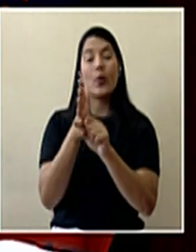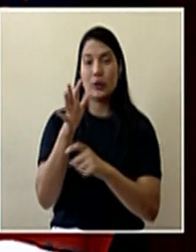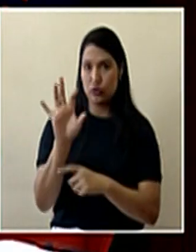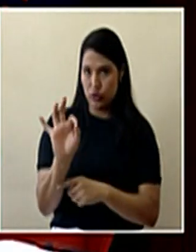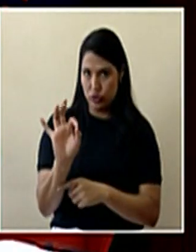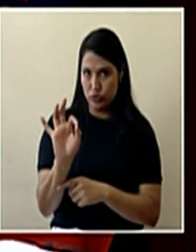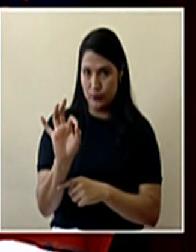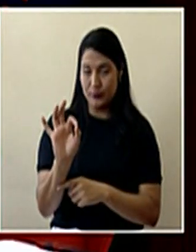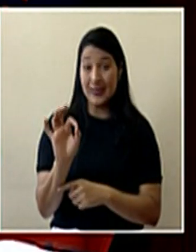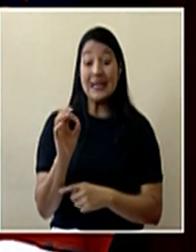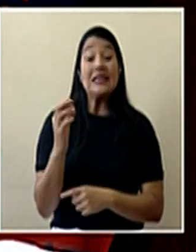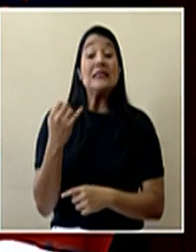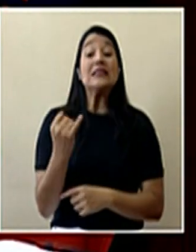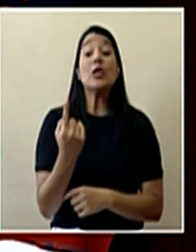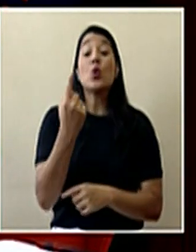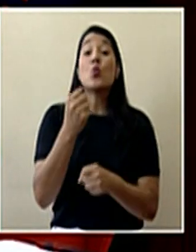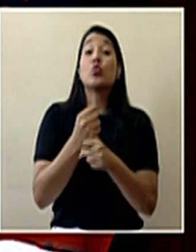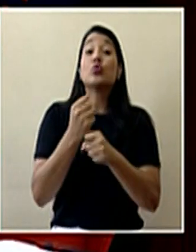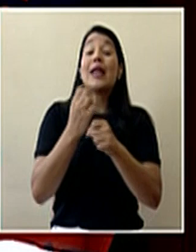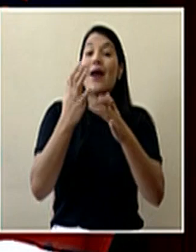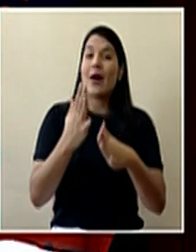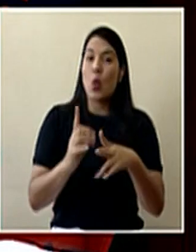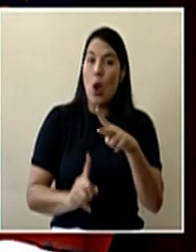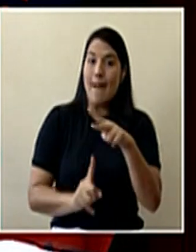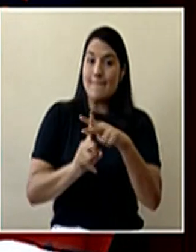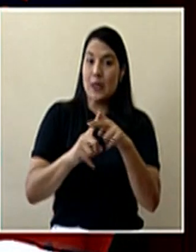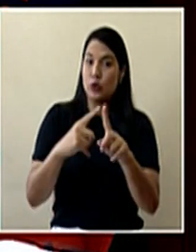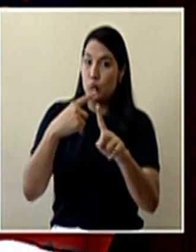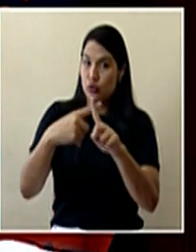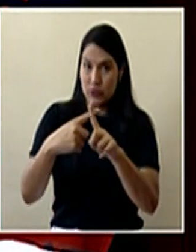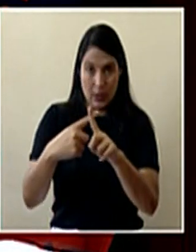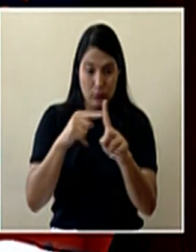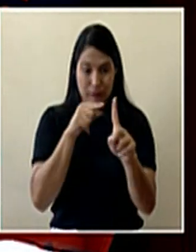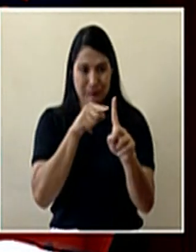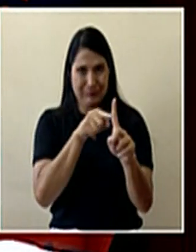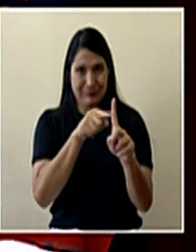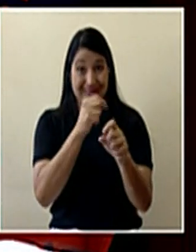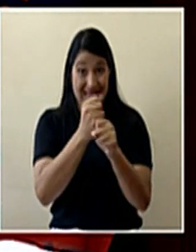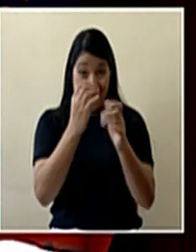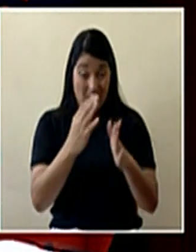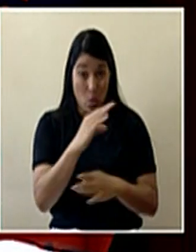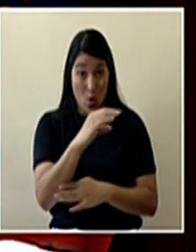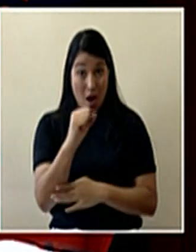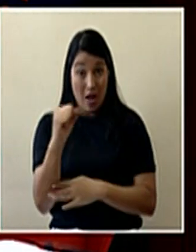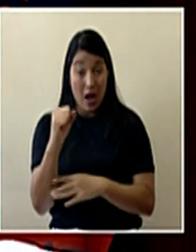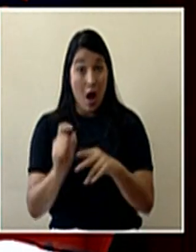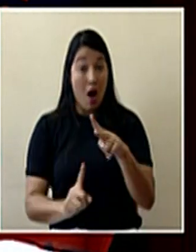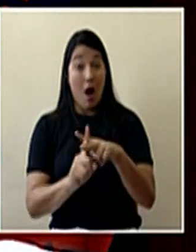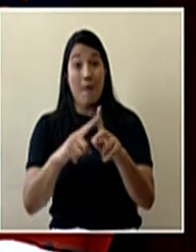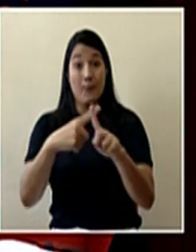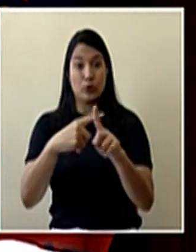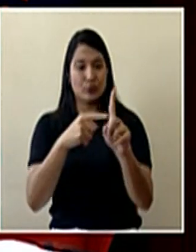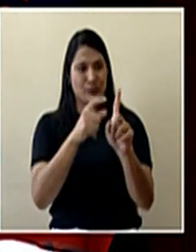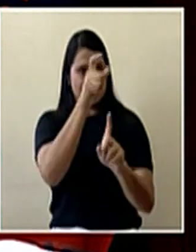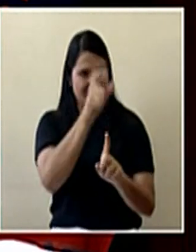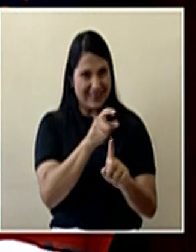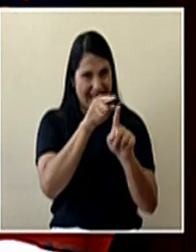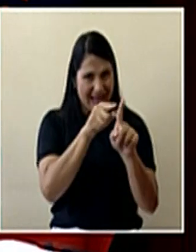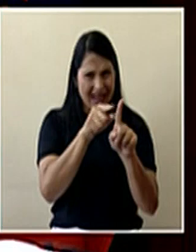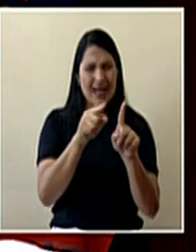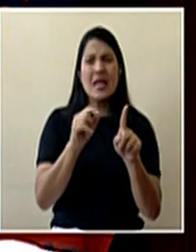que un funcionario da positivo, inmediatamente se activan todos los mecanismos en conjunto con el Ministerio de Salud para hacer el